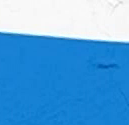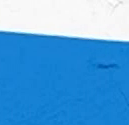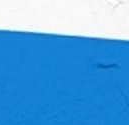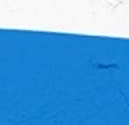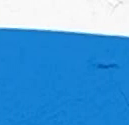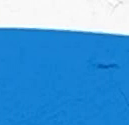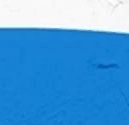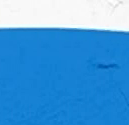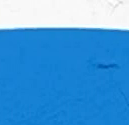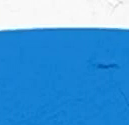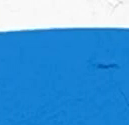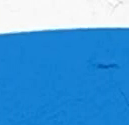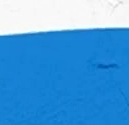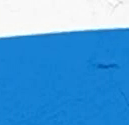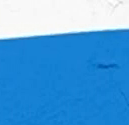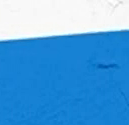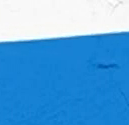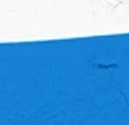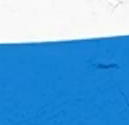Bienvenidos al sorteo Loto.